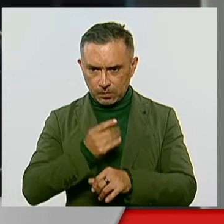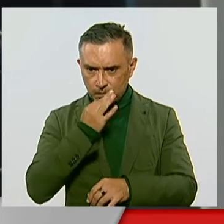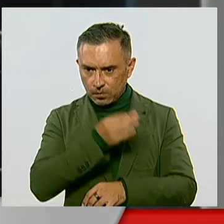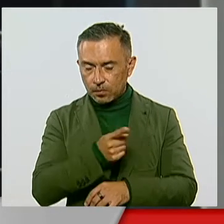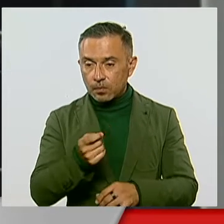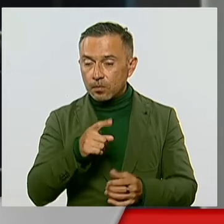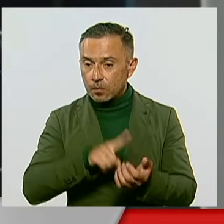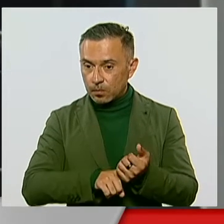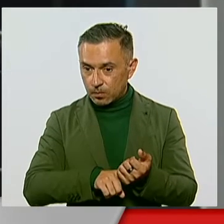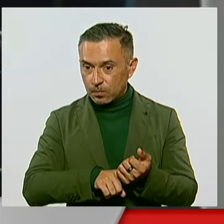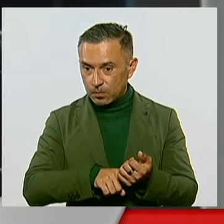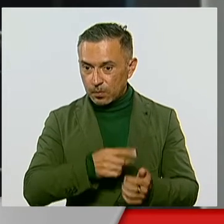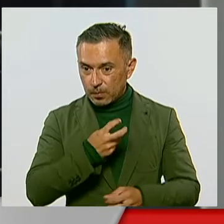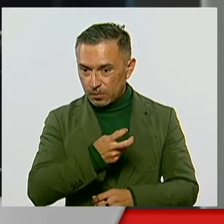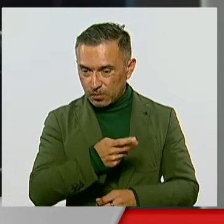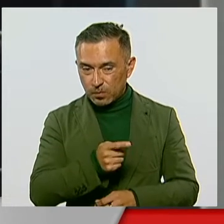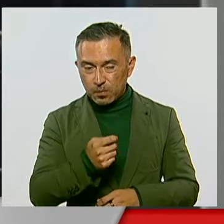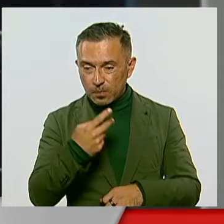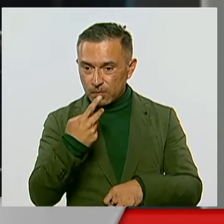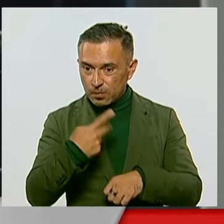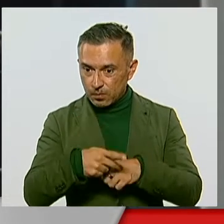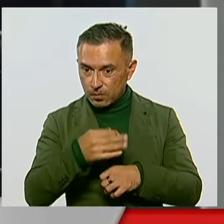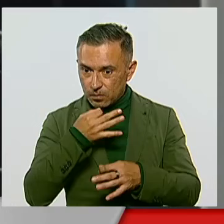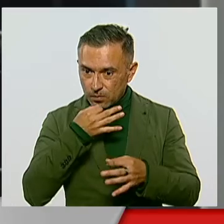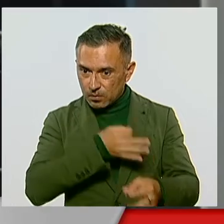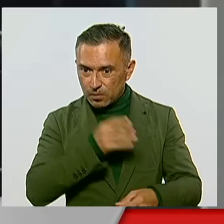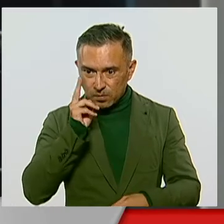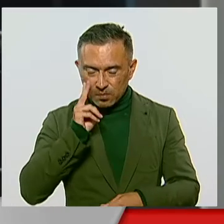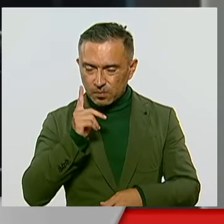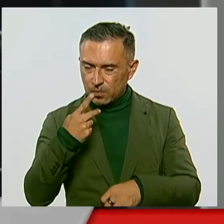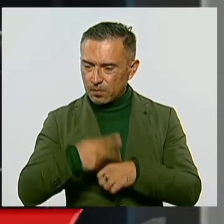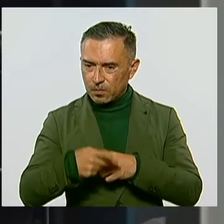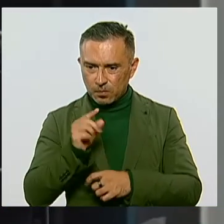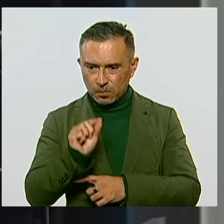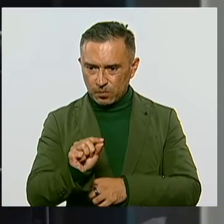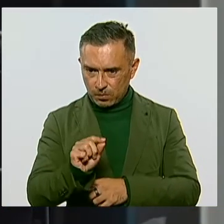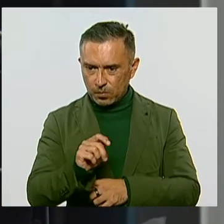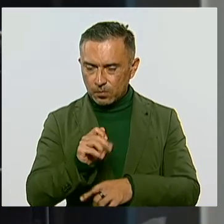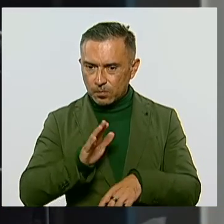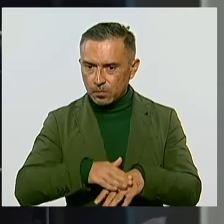que tiene un bajo o nulo riesgo de adicción, no genera un consumo compulsivo.